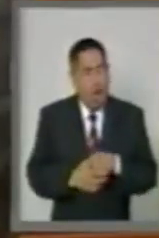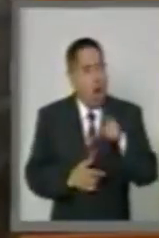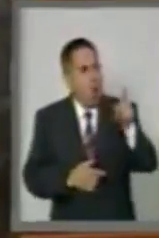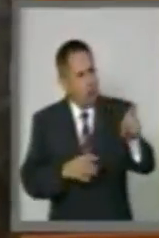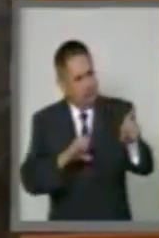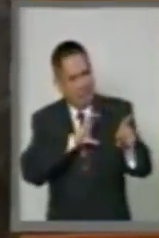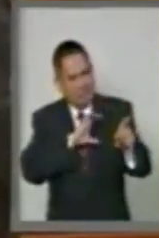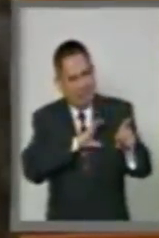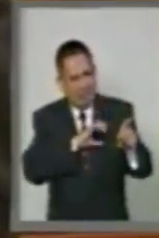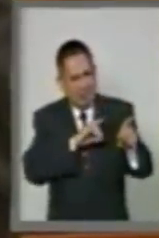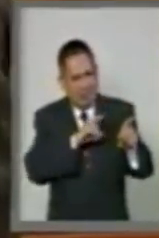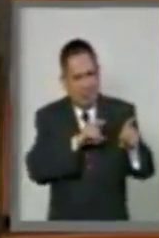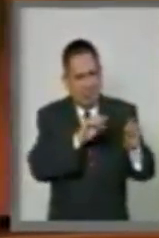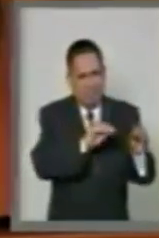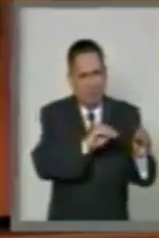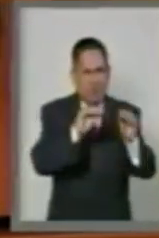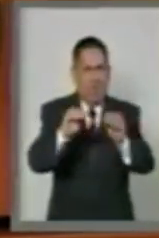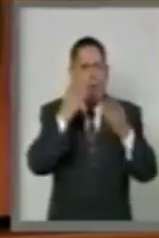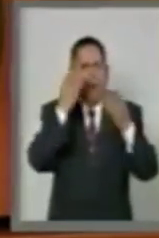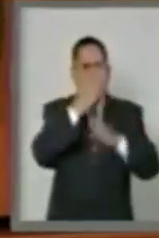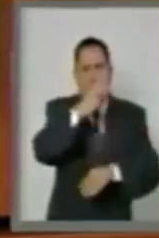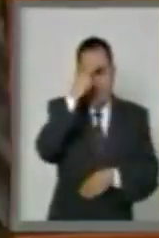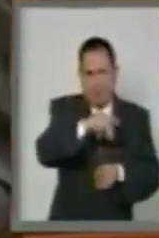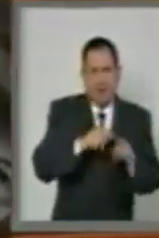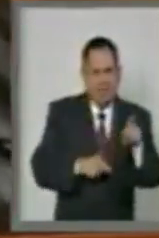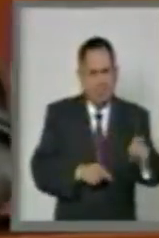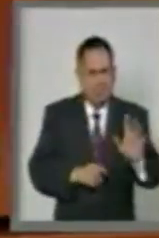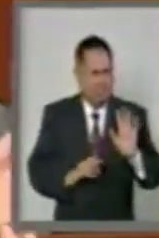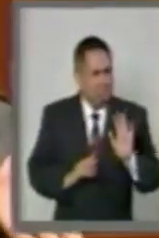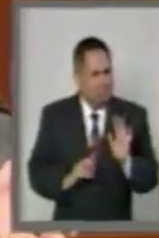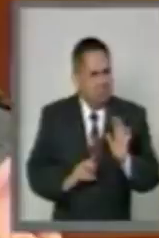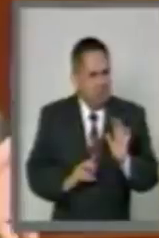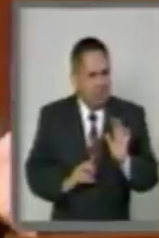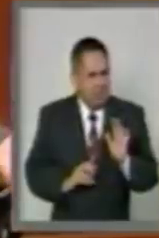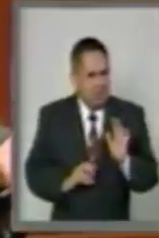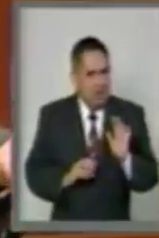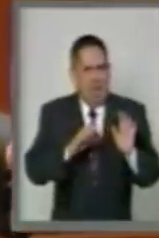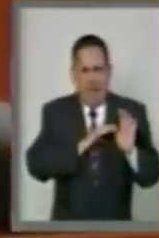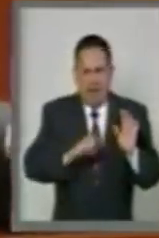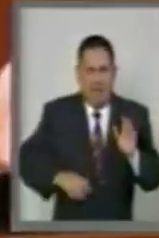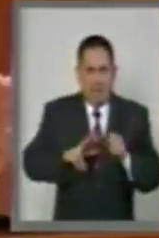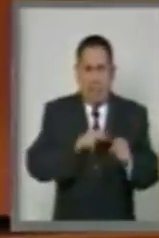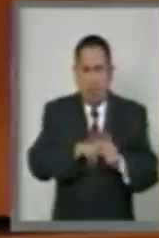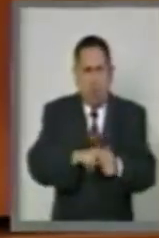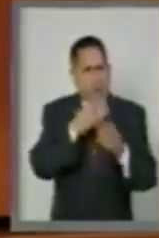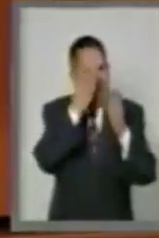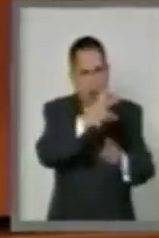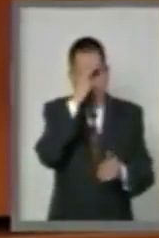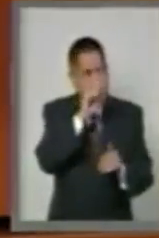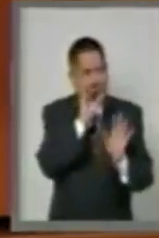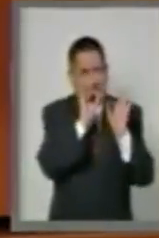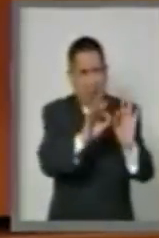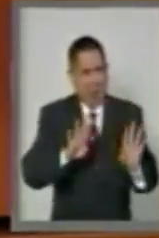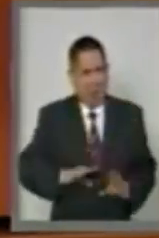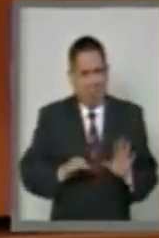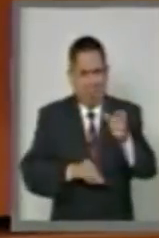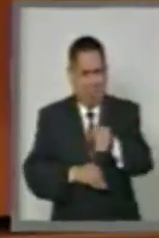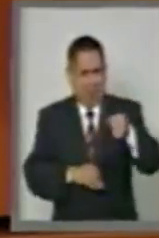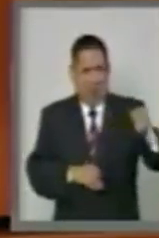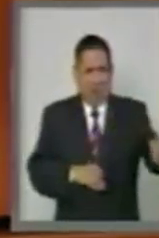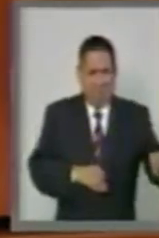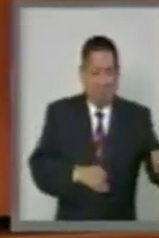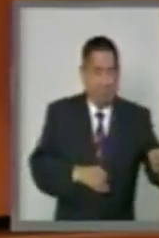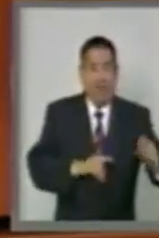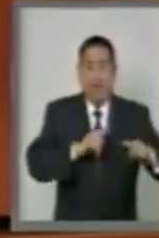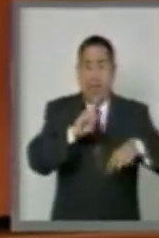quieren en el Banco de México, secretario. Es el candidato natural al Banco de México. Y luego